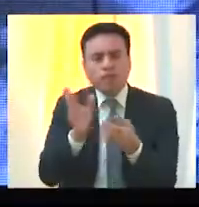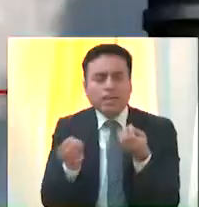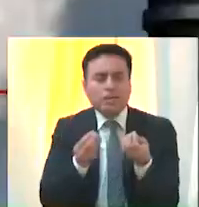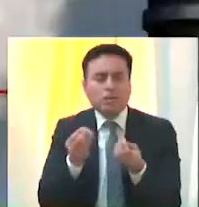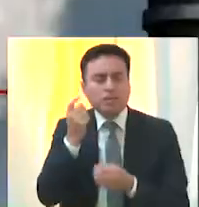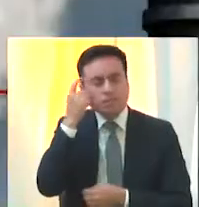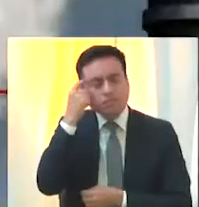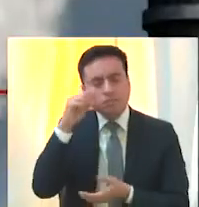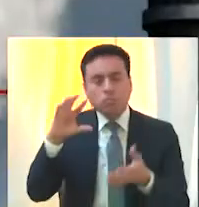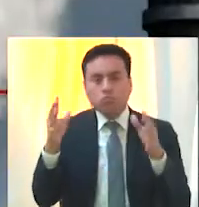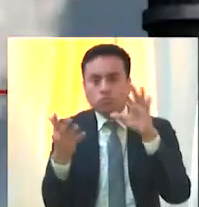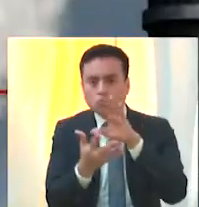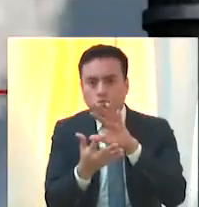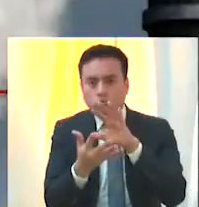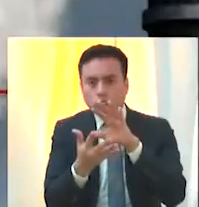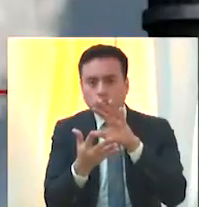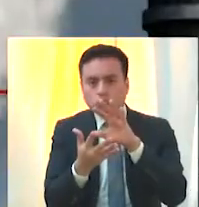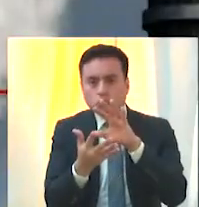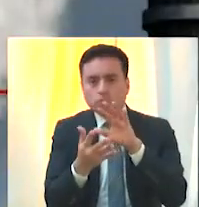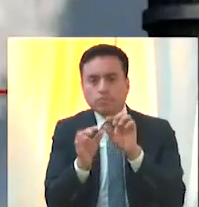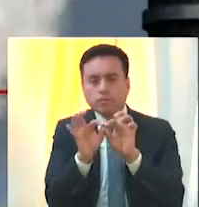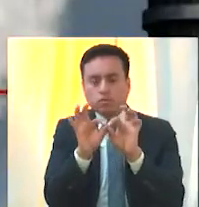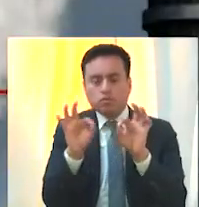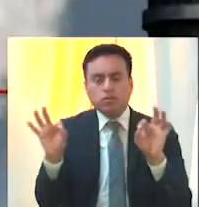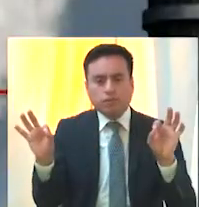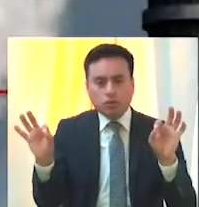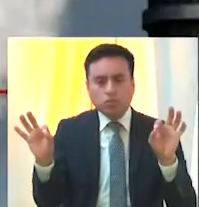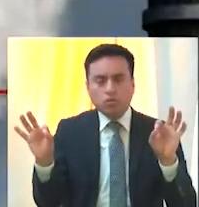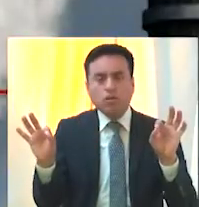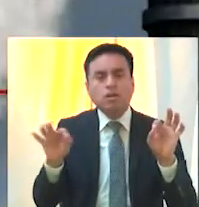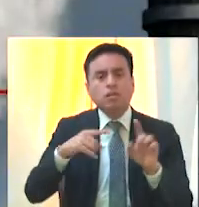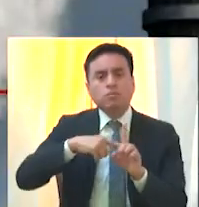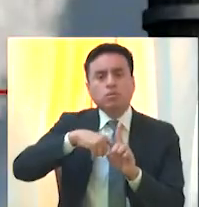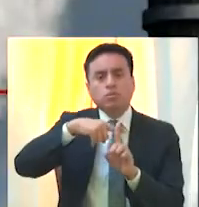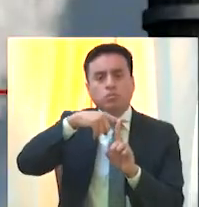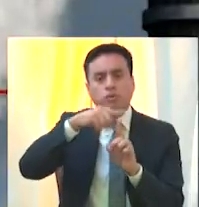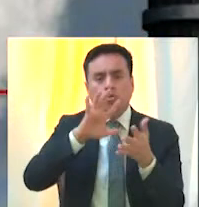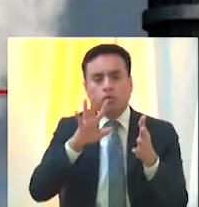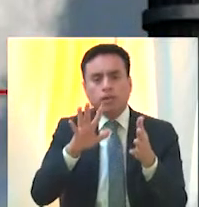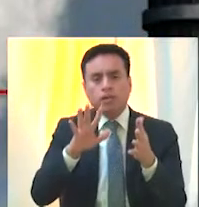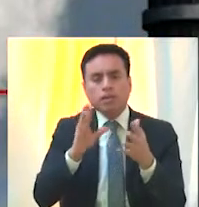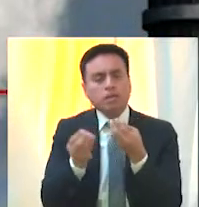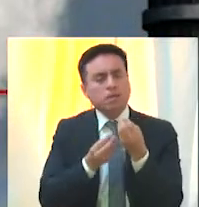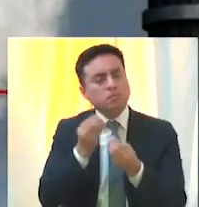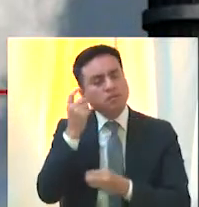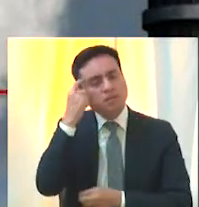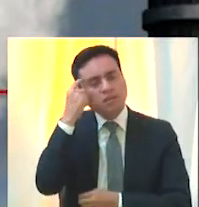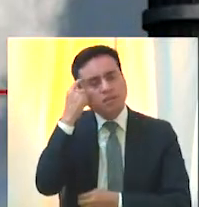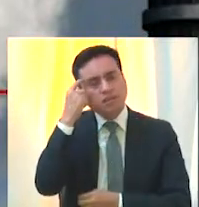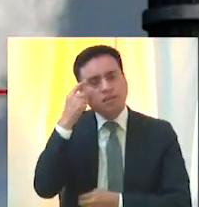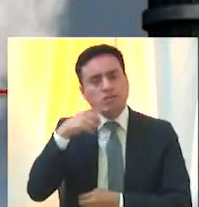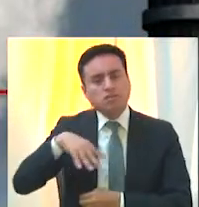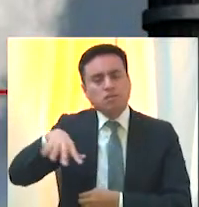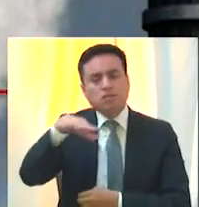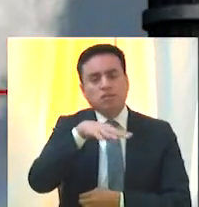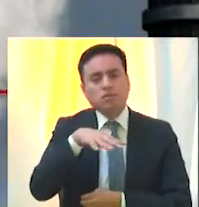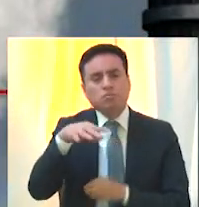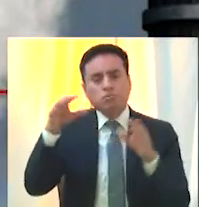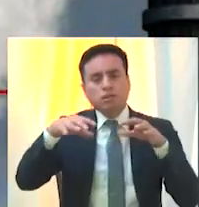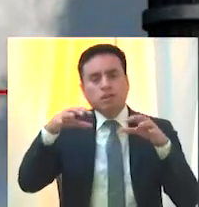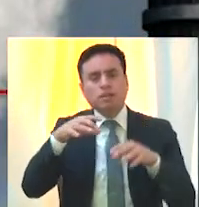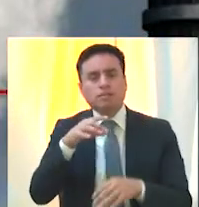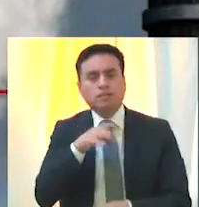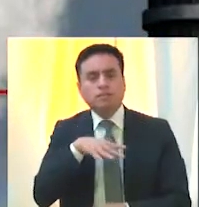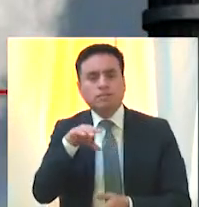pasaría al mundo, medido en el eje horizontal abajo, la temperatura promedio global, y qué es lo que le pasaría a nuestra condición pluviométrica en Chile